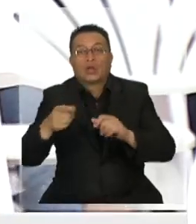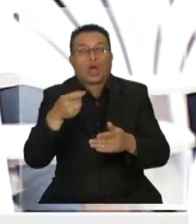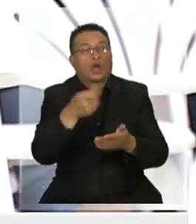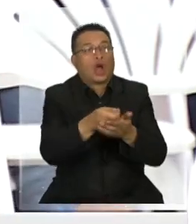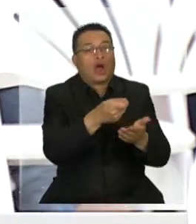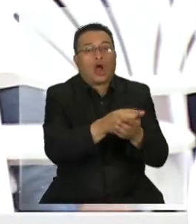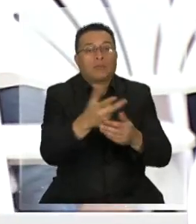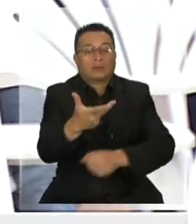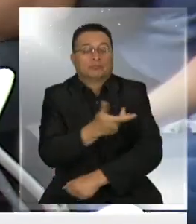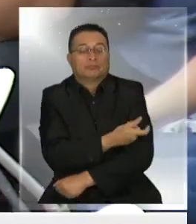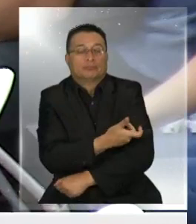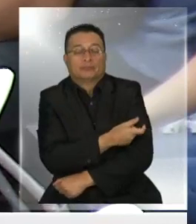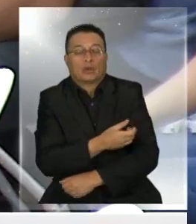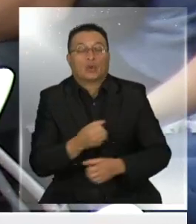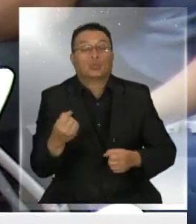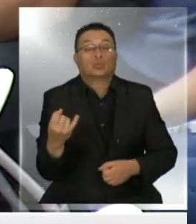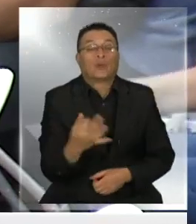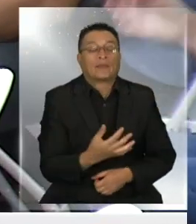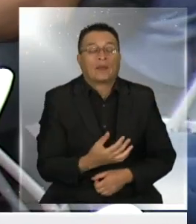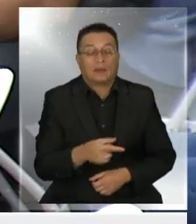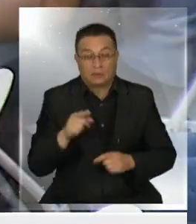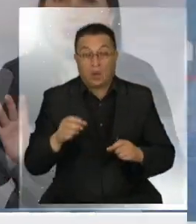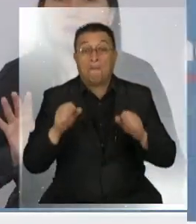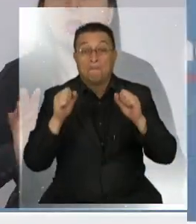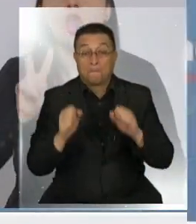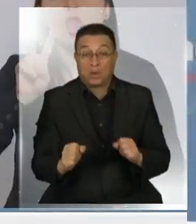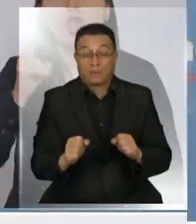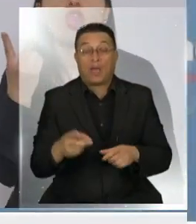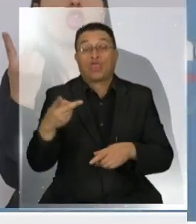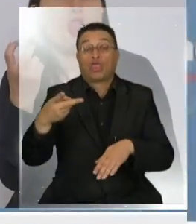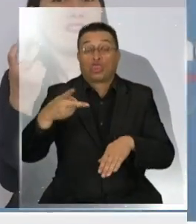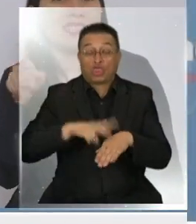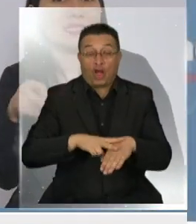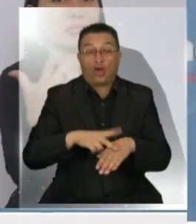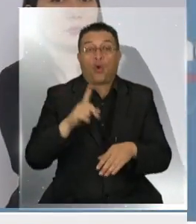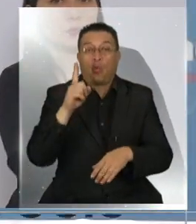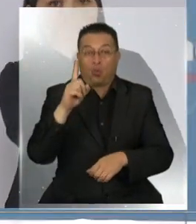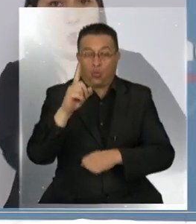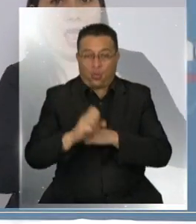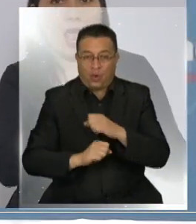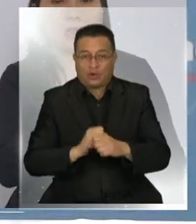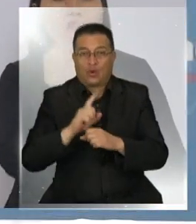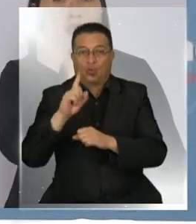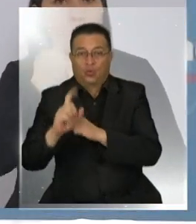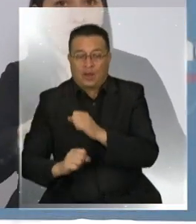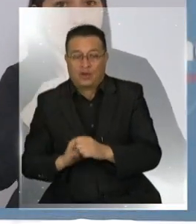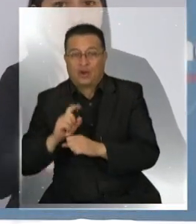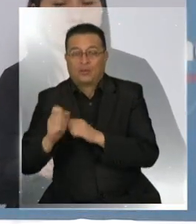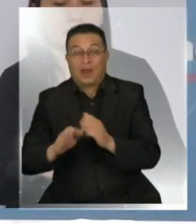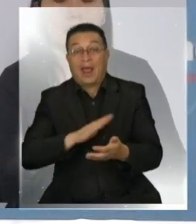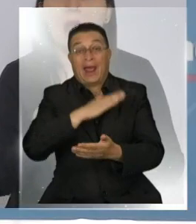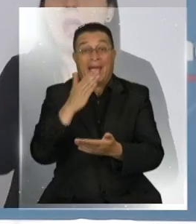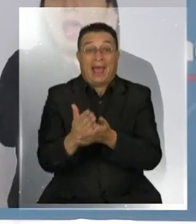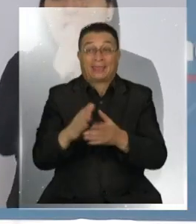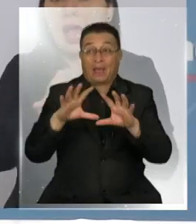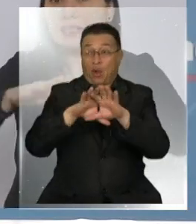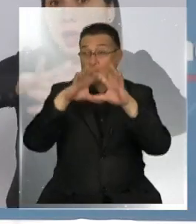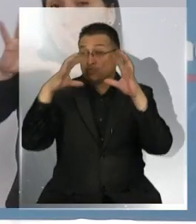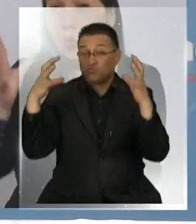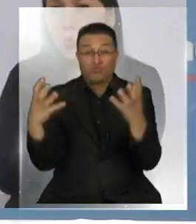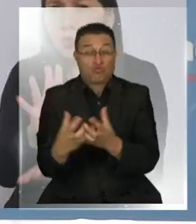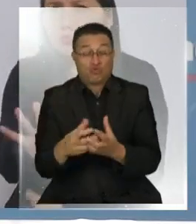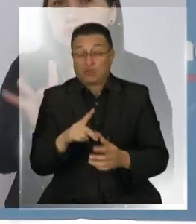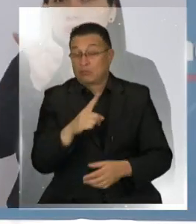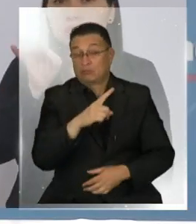deban administrarse. Podría ser 2 dosis al año hasta que el mundo entero logre tener